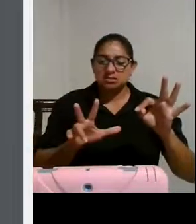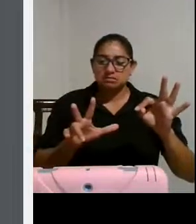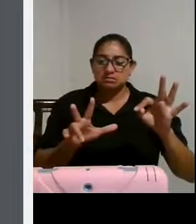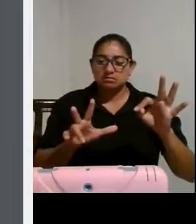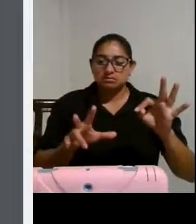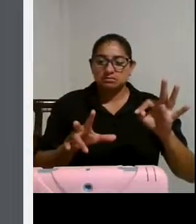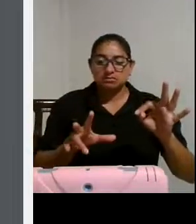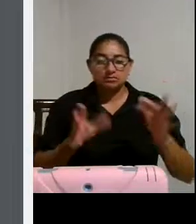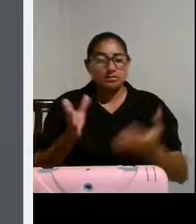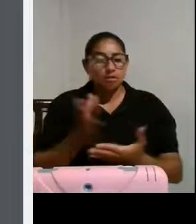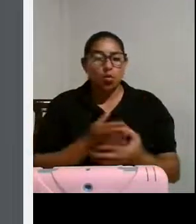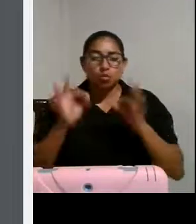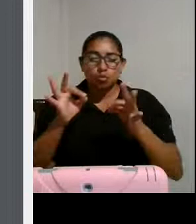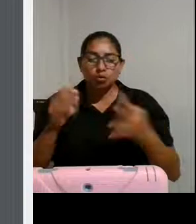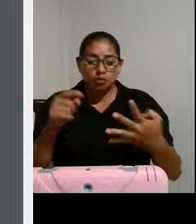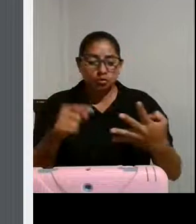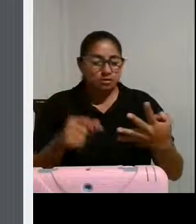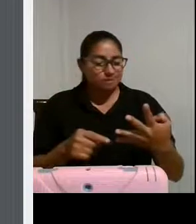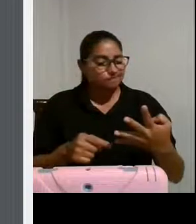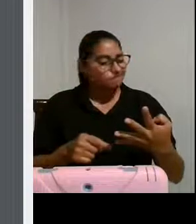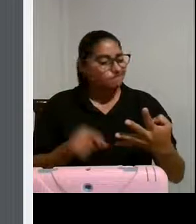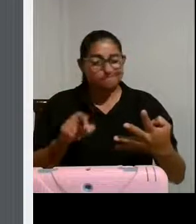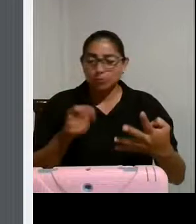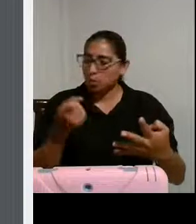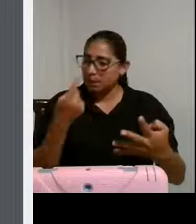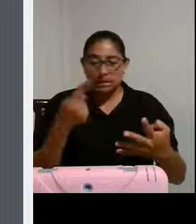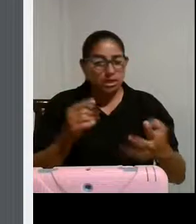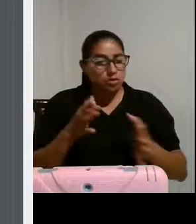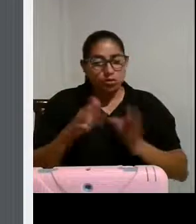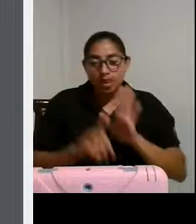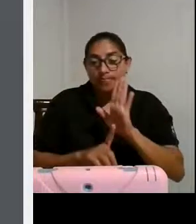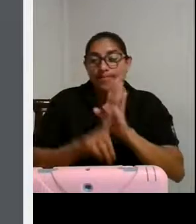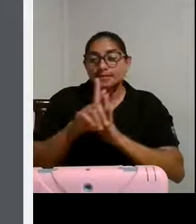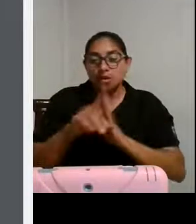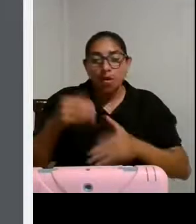tutor le solicite justificar un poco más este paso, ¿verdad?